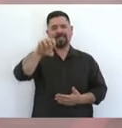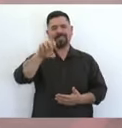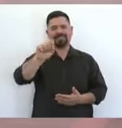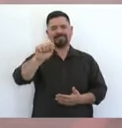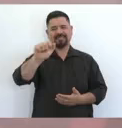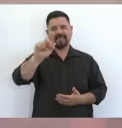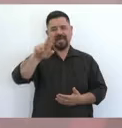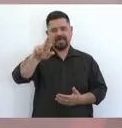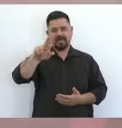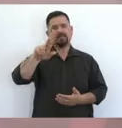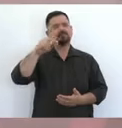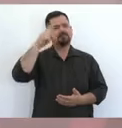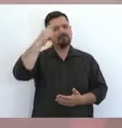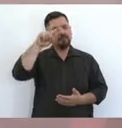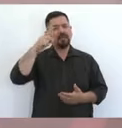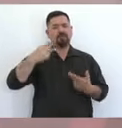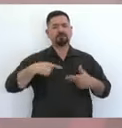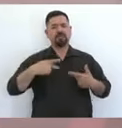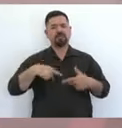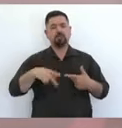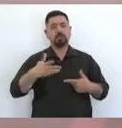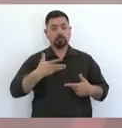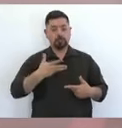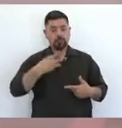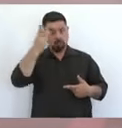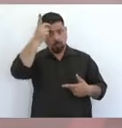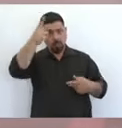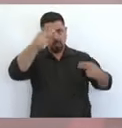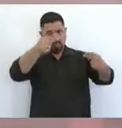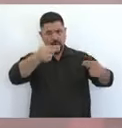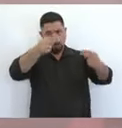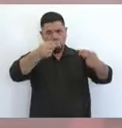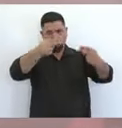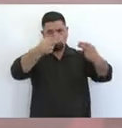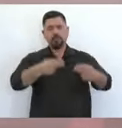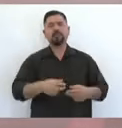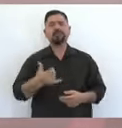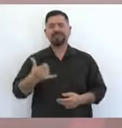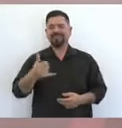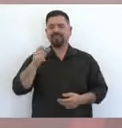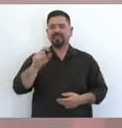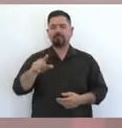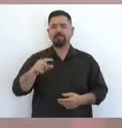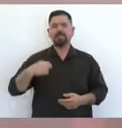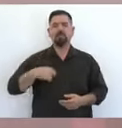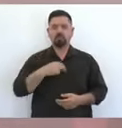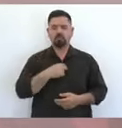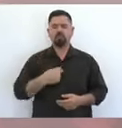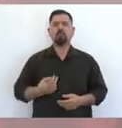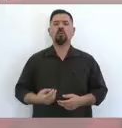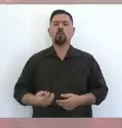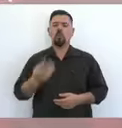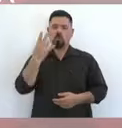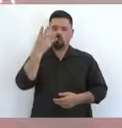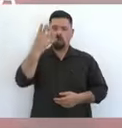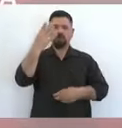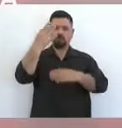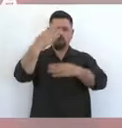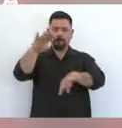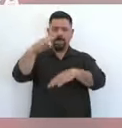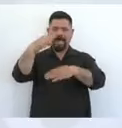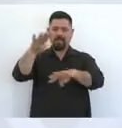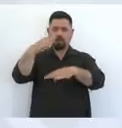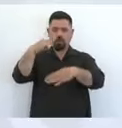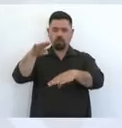Y vamos a tener 4 sucursales del Banco de Bienestar